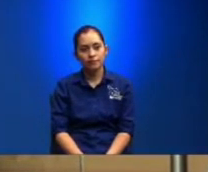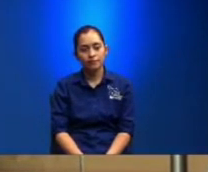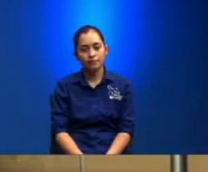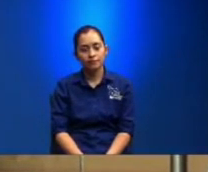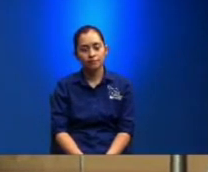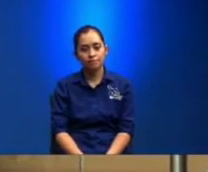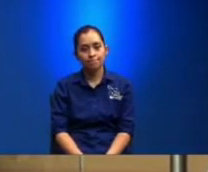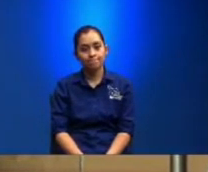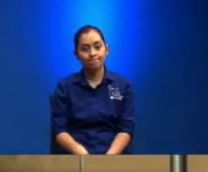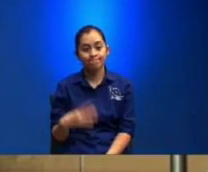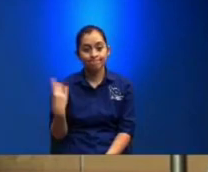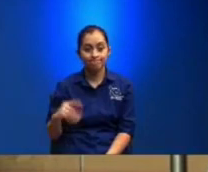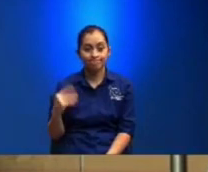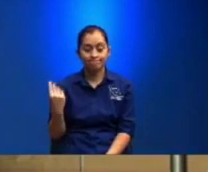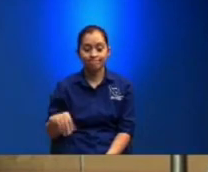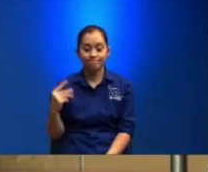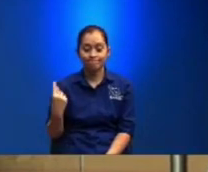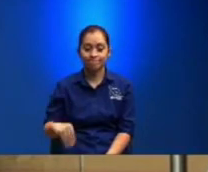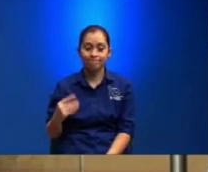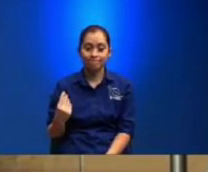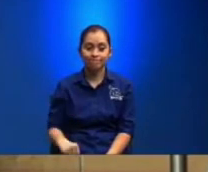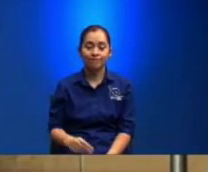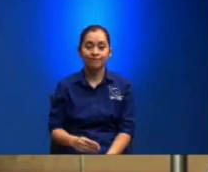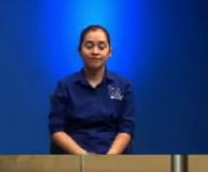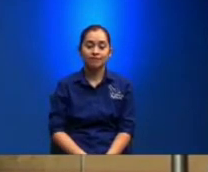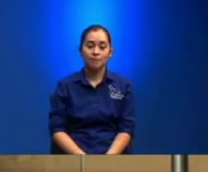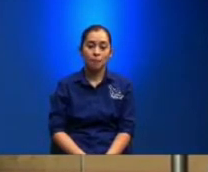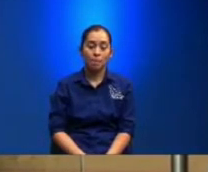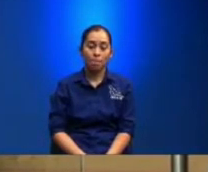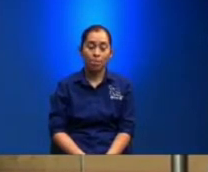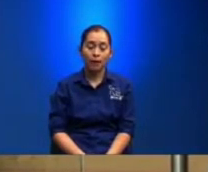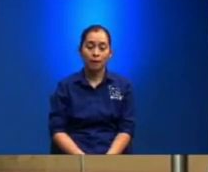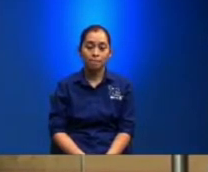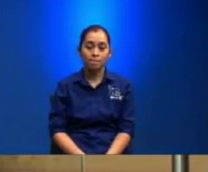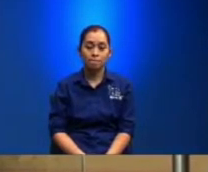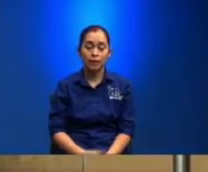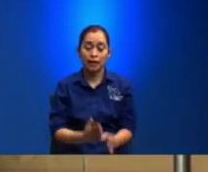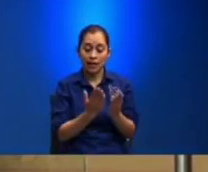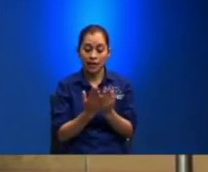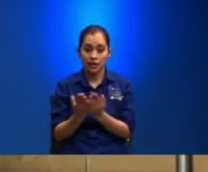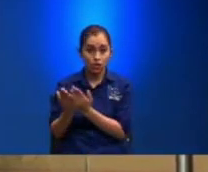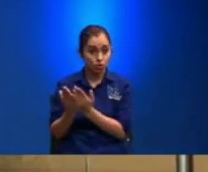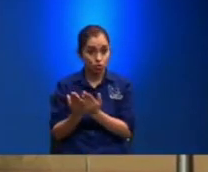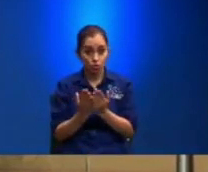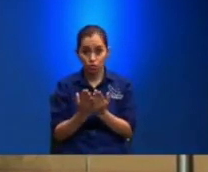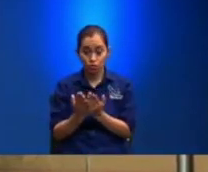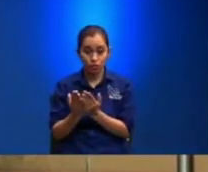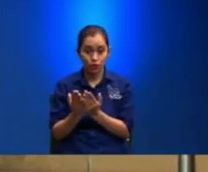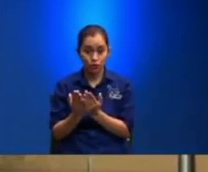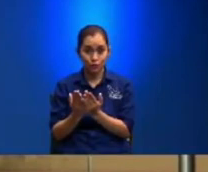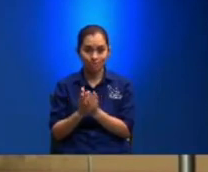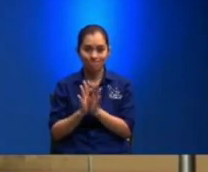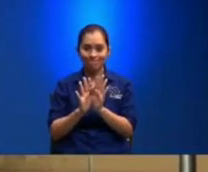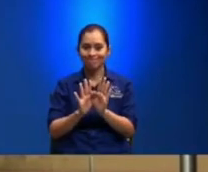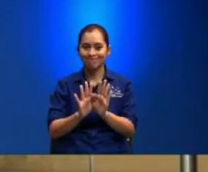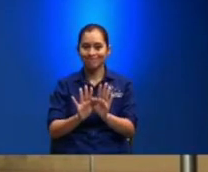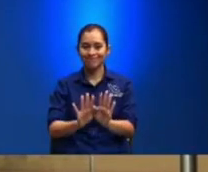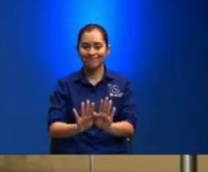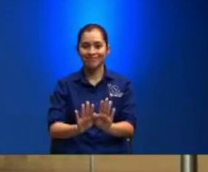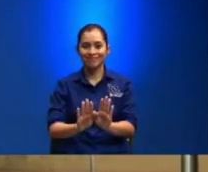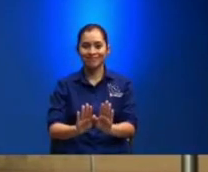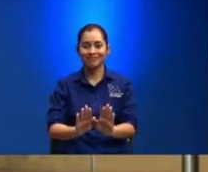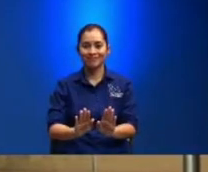así fíjense que hay en estudios por ejemplo no mejor no le cuento esto